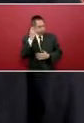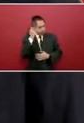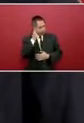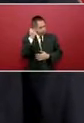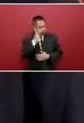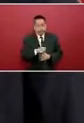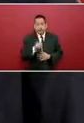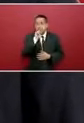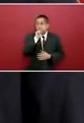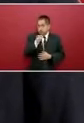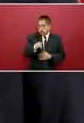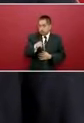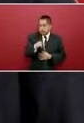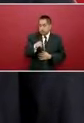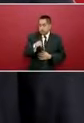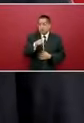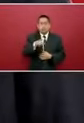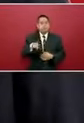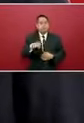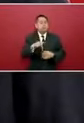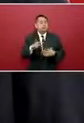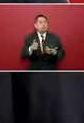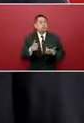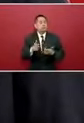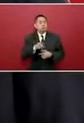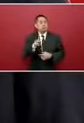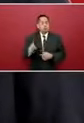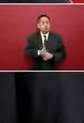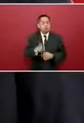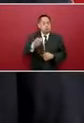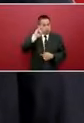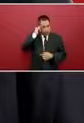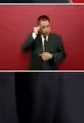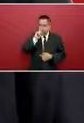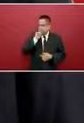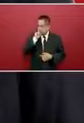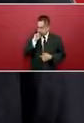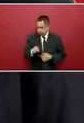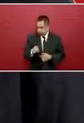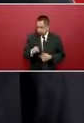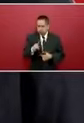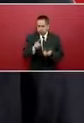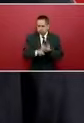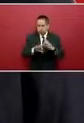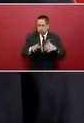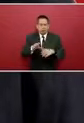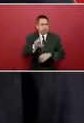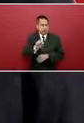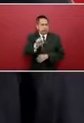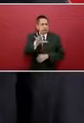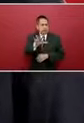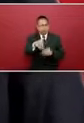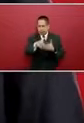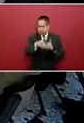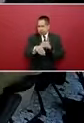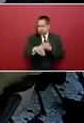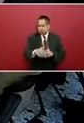el caso de los pueblos indígenas, ahí a partir de los 65 en